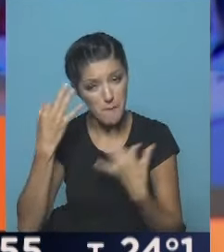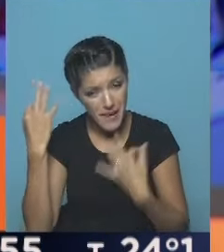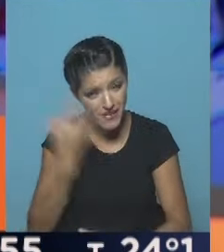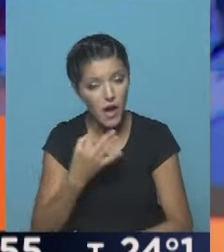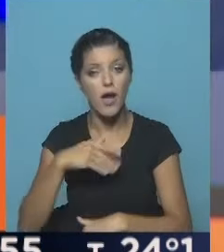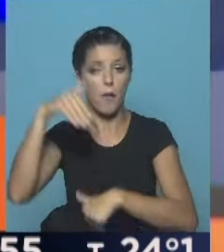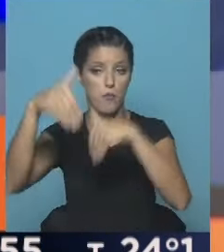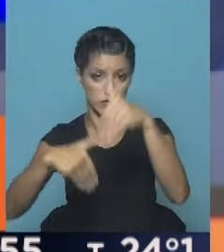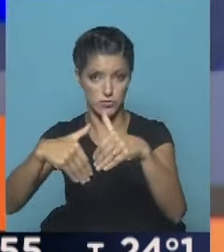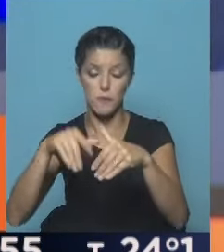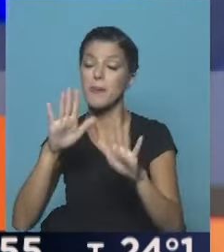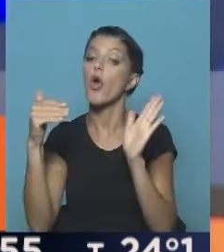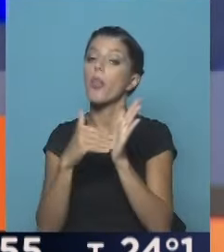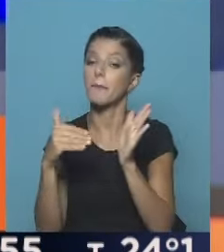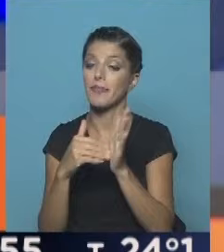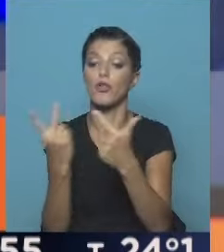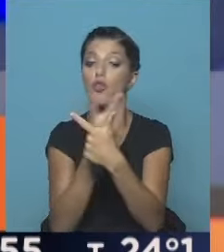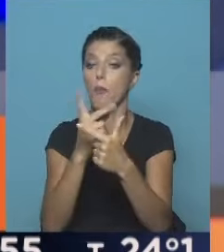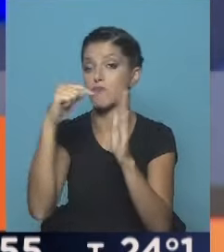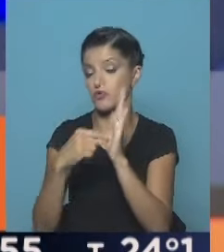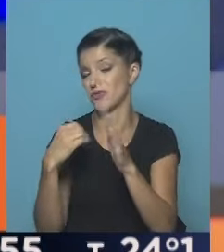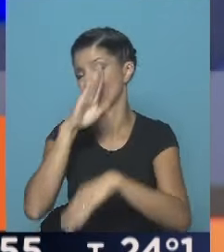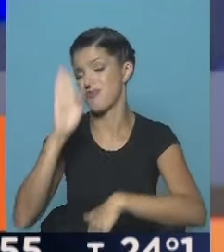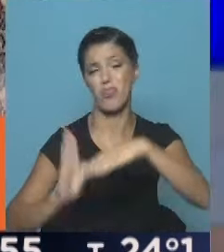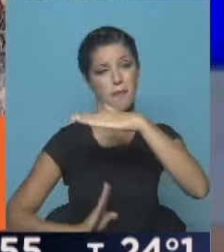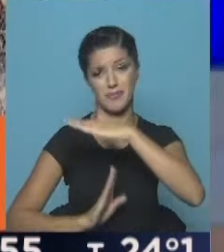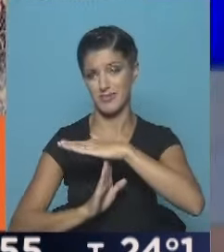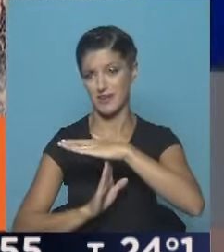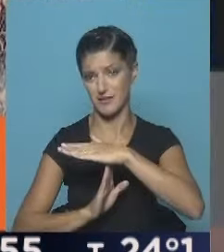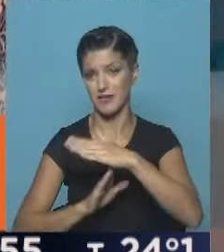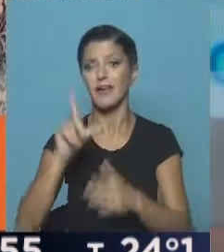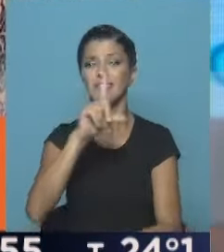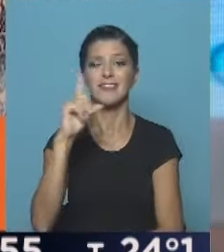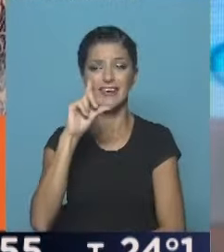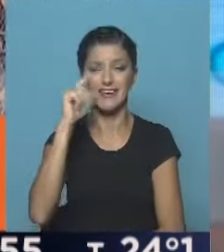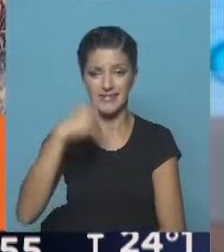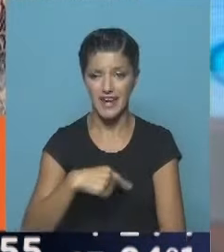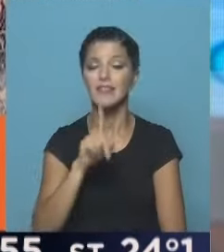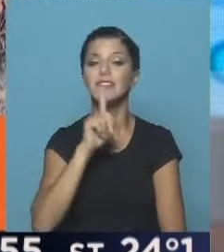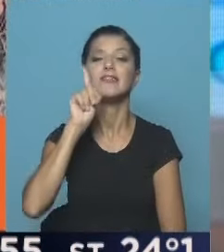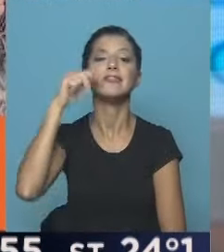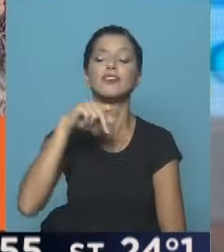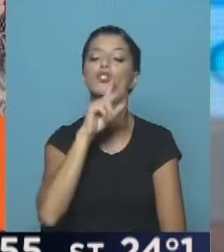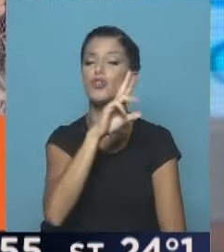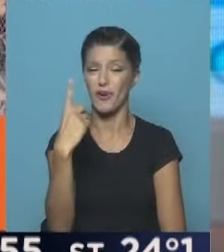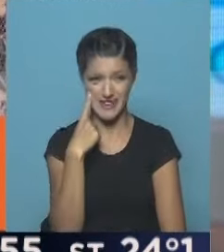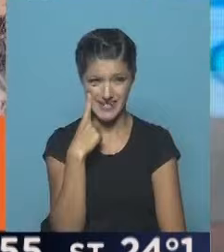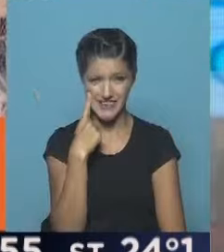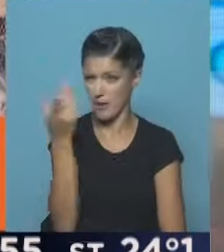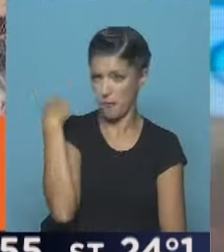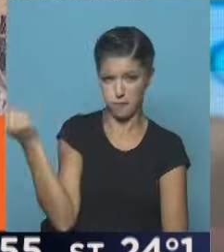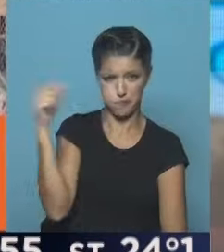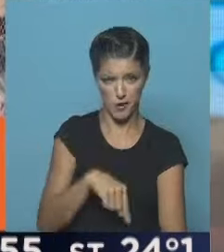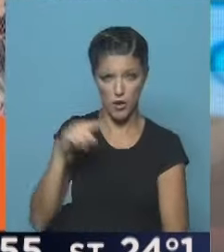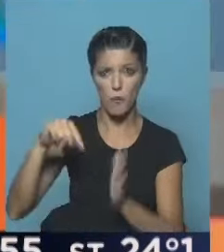aquí depende de una combinación de dos factores fundamentales que lo señaló Lilian Tintori en la reciente visita, independientemente de que uno comulgue o